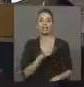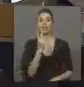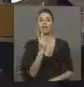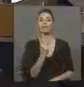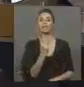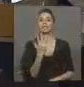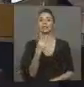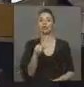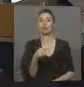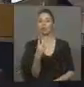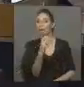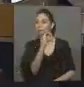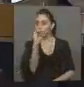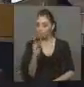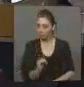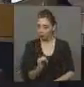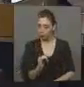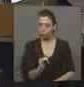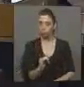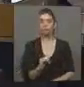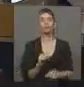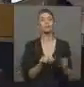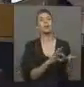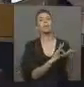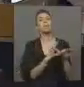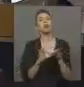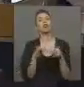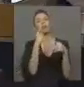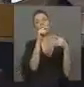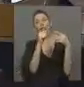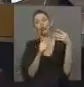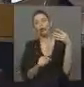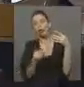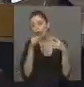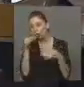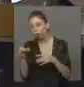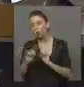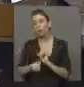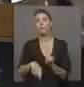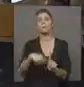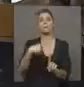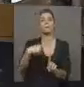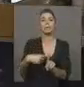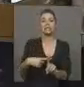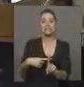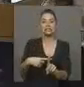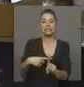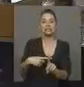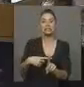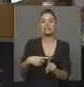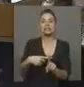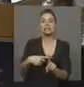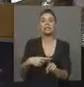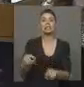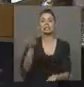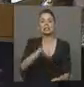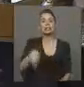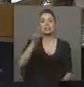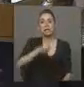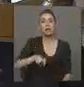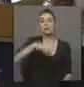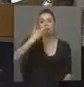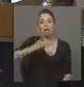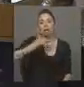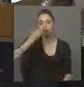25,2%. Todas estas razones, señor presidente, más el hecho del discurso recurrente que hay